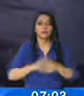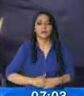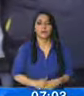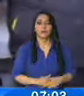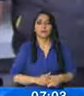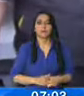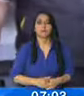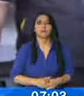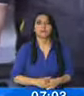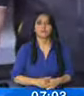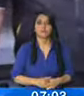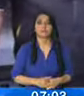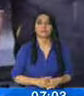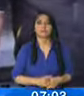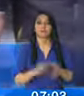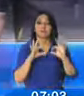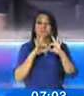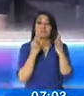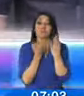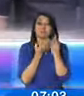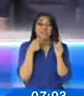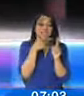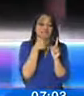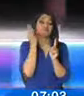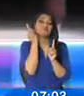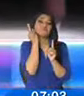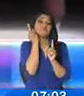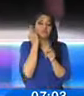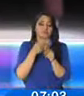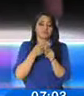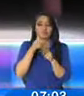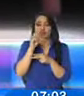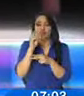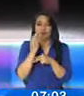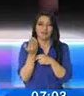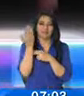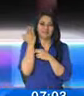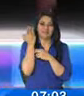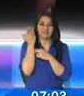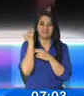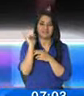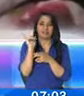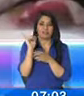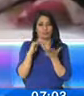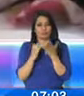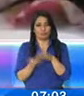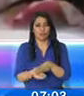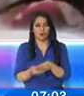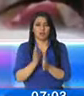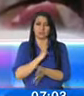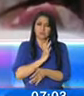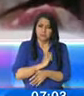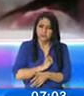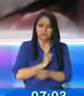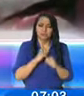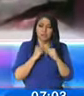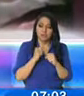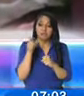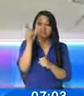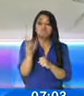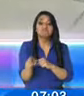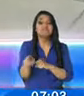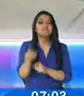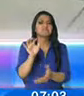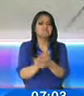cueca mientras la familia de Lorena F joven asesinada el sábado pasado Busca Consuelo el novio de la fallecida supuestamente responsable del